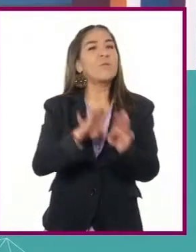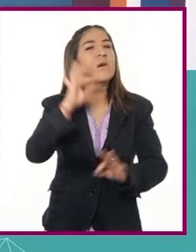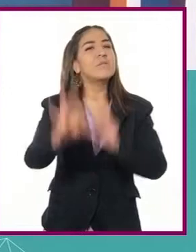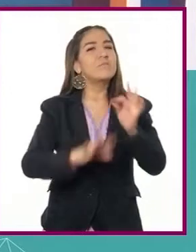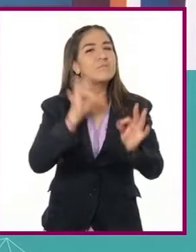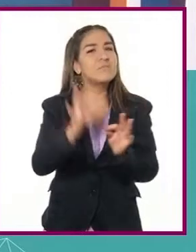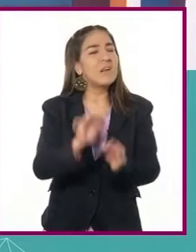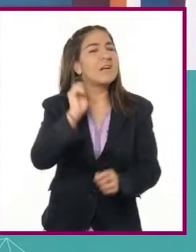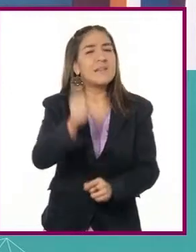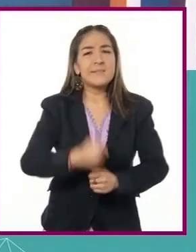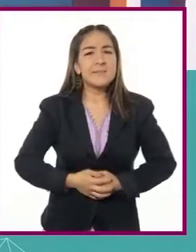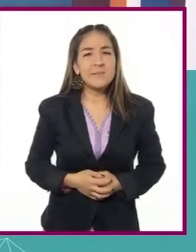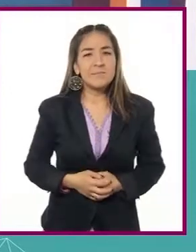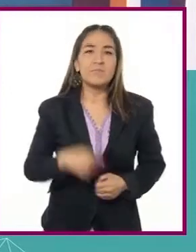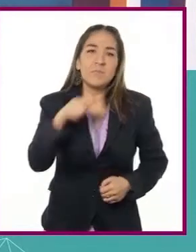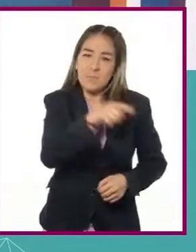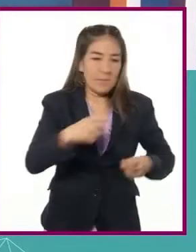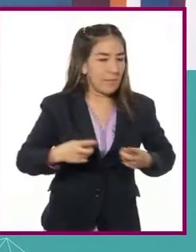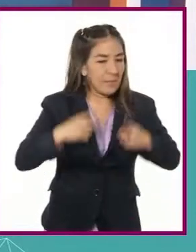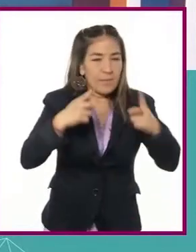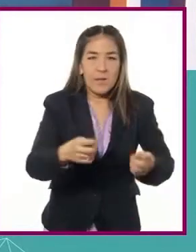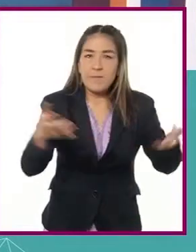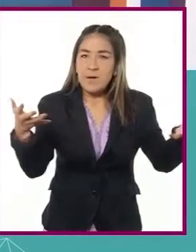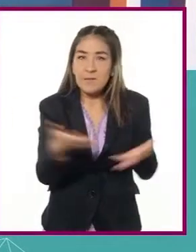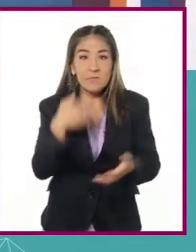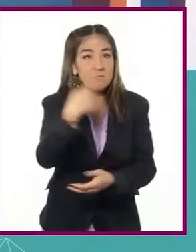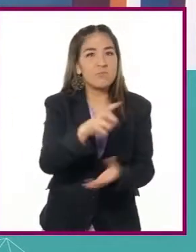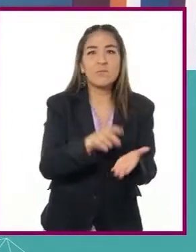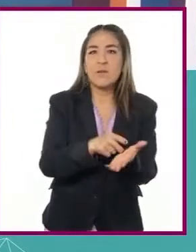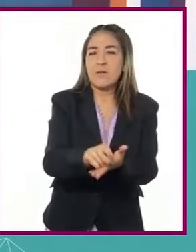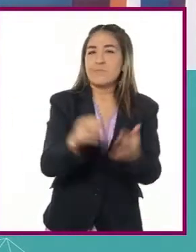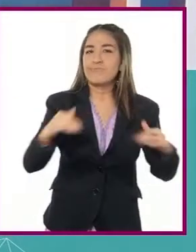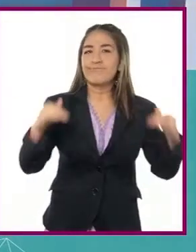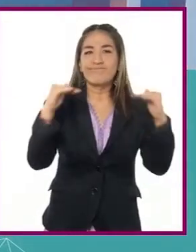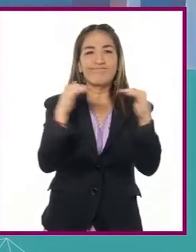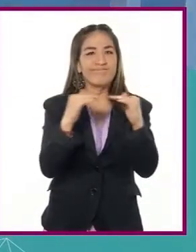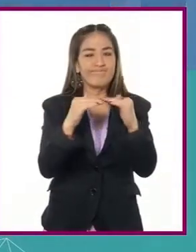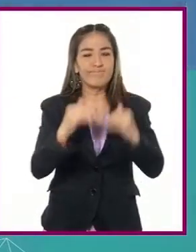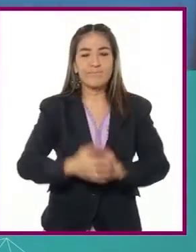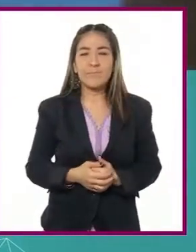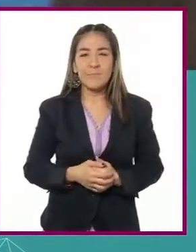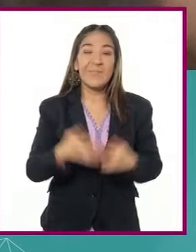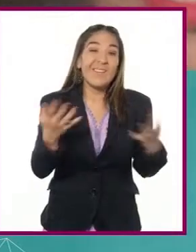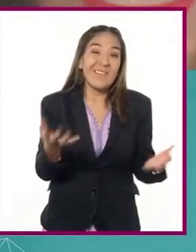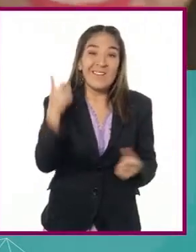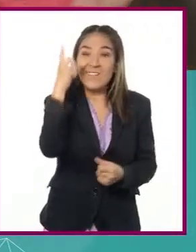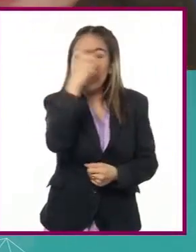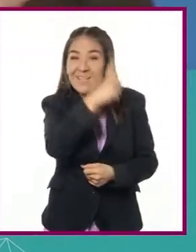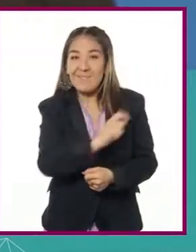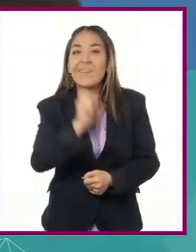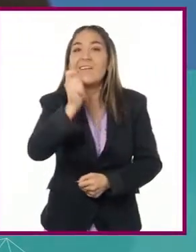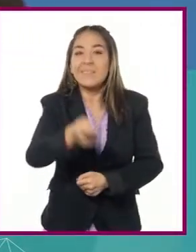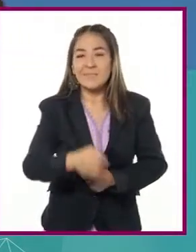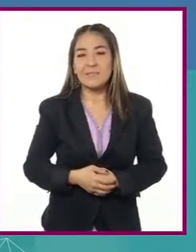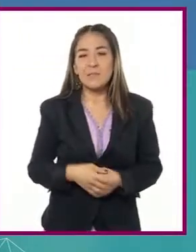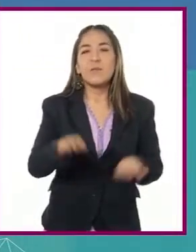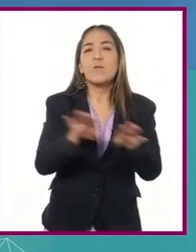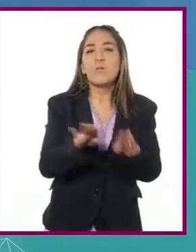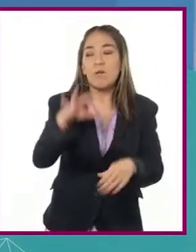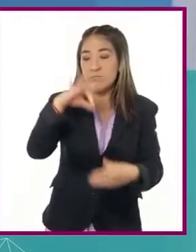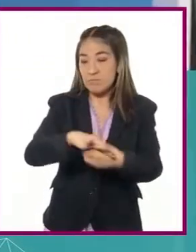de que estos deban concederse a la mujer como clase. La dificultad de hacer la